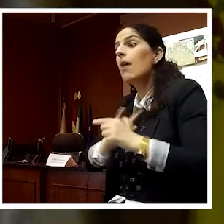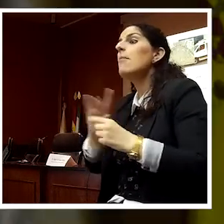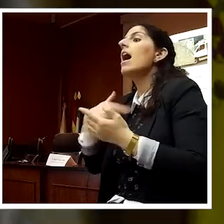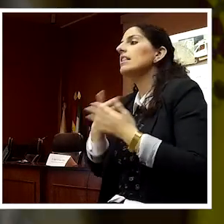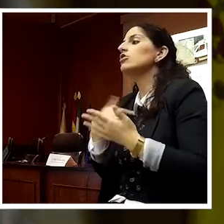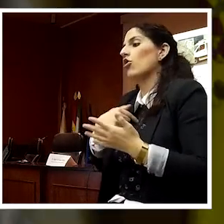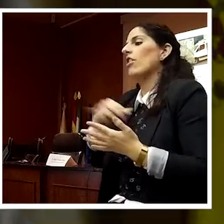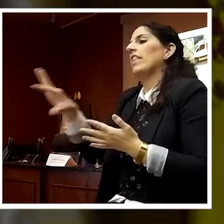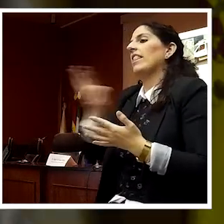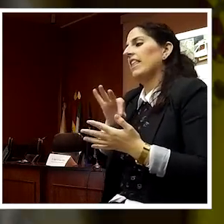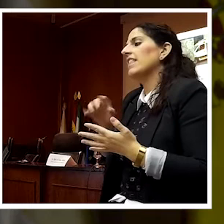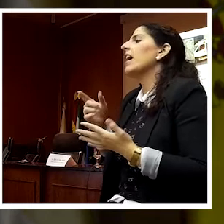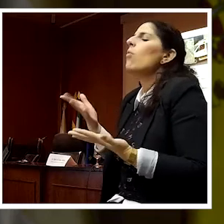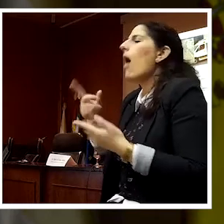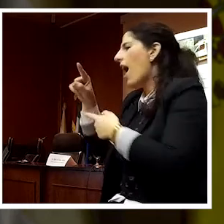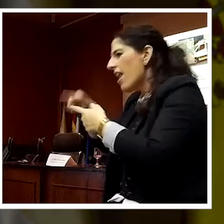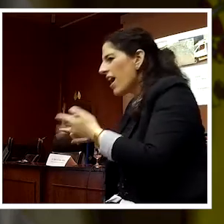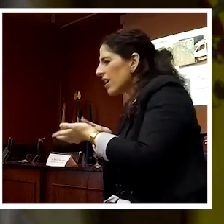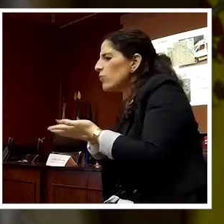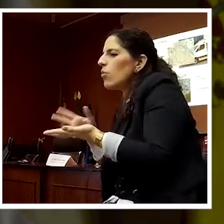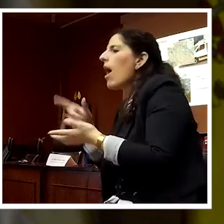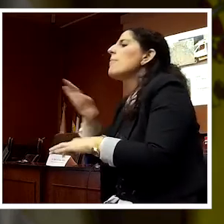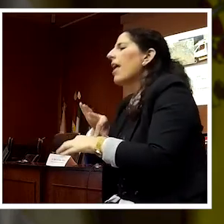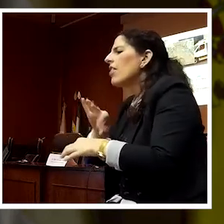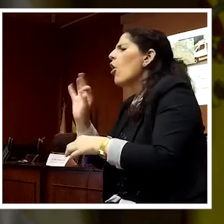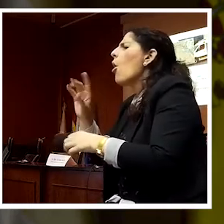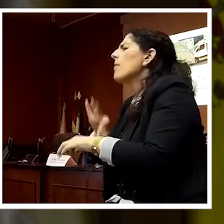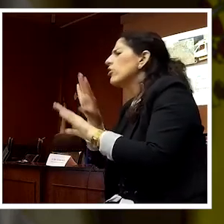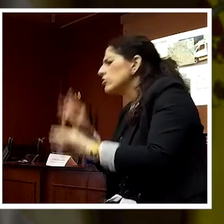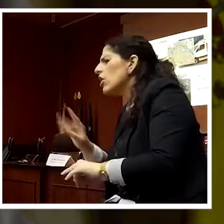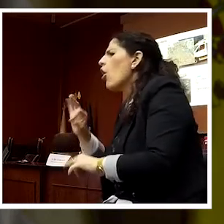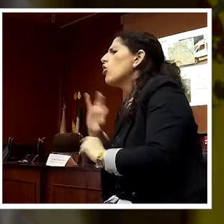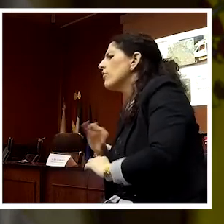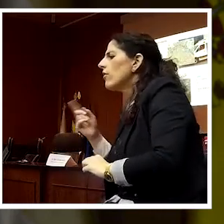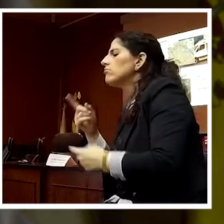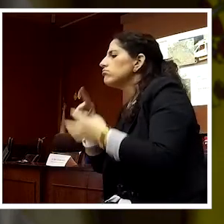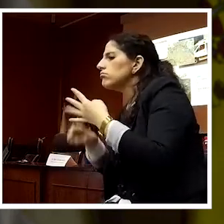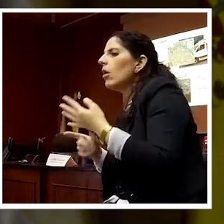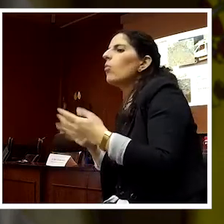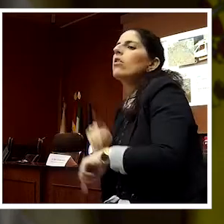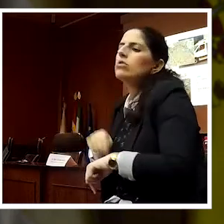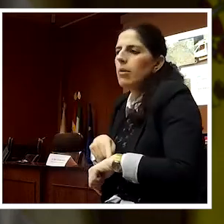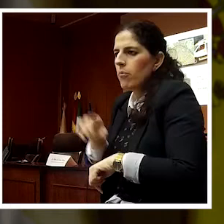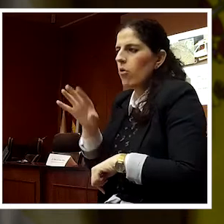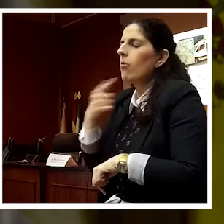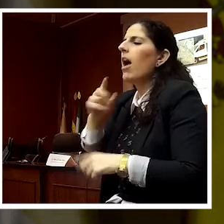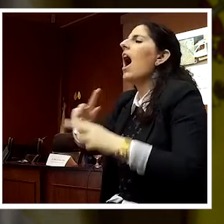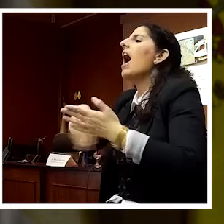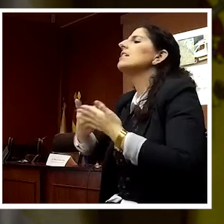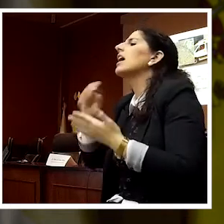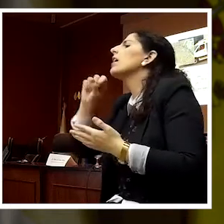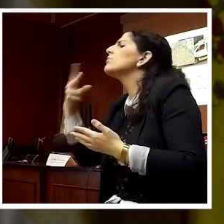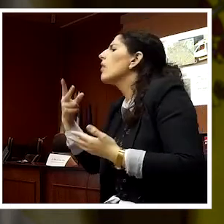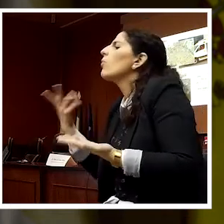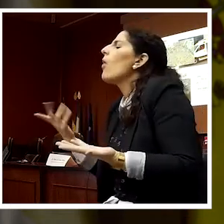Desde que el médico decide el recurso hasta que llama a la ambulancia. ¿Cuánto tiempo pasa? Yo digo, pues va a ir la UBI móvil. ¿Cuánto tiempo tarda